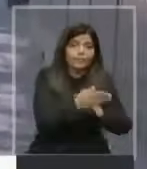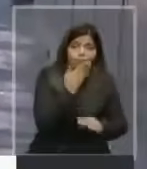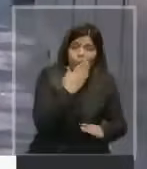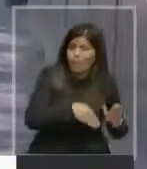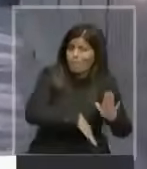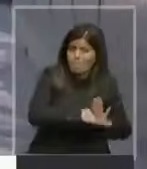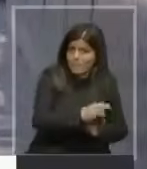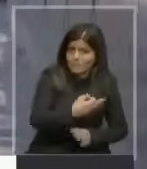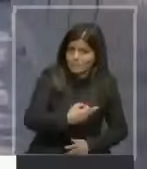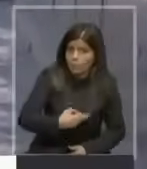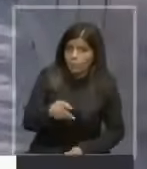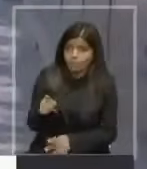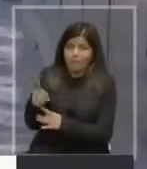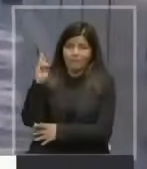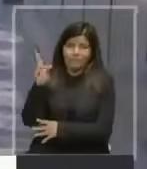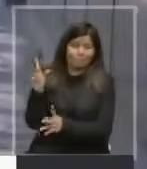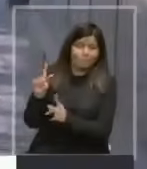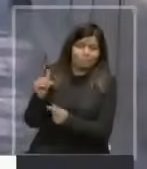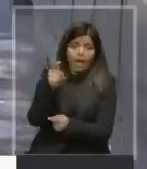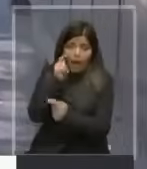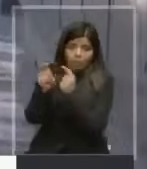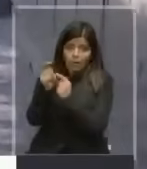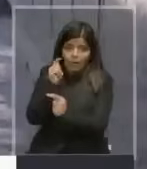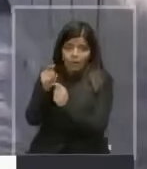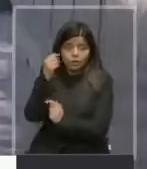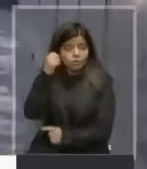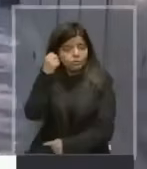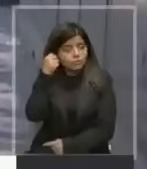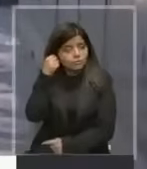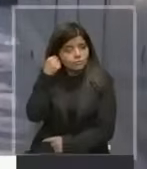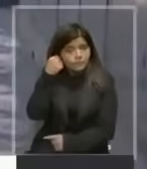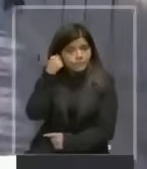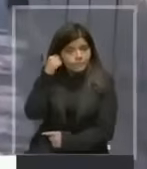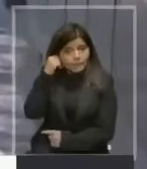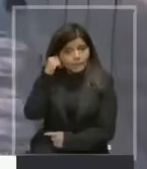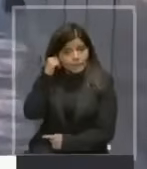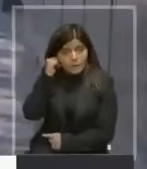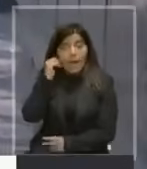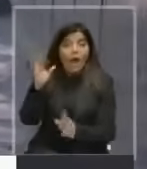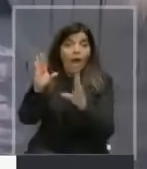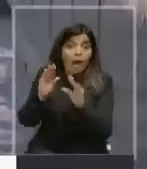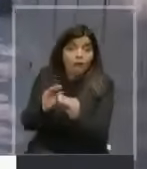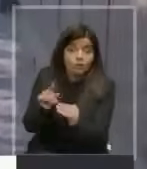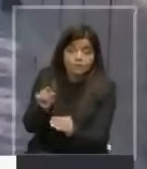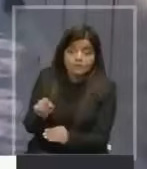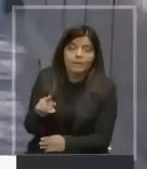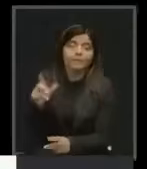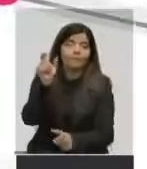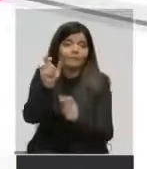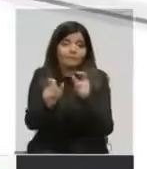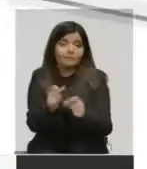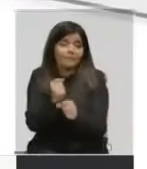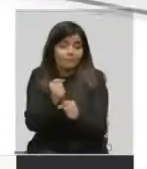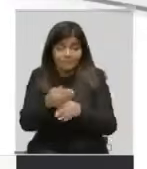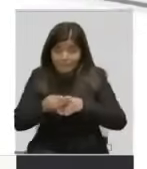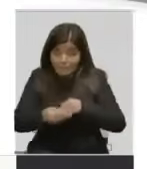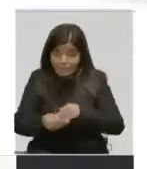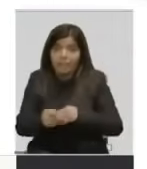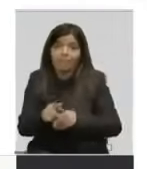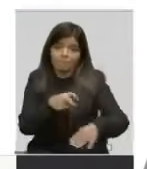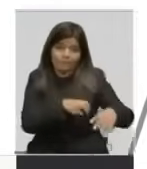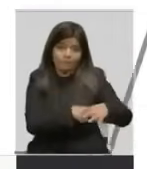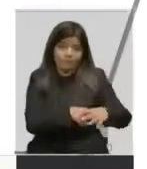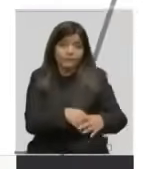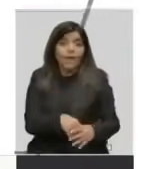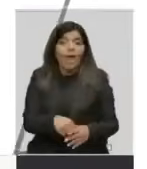aquí en este lado es muy peligroso, en la noche sobre todo hay gente que trabaja tarde. En su viaje al sur,